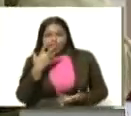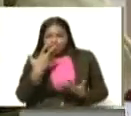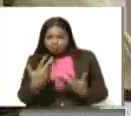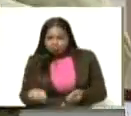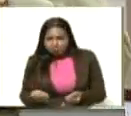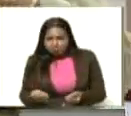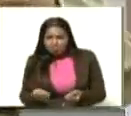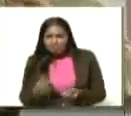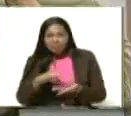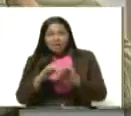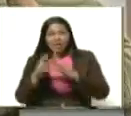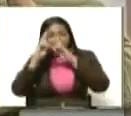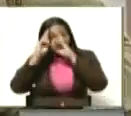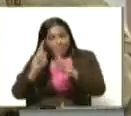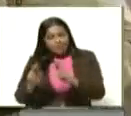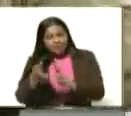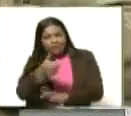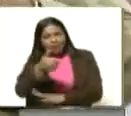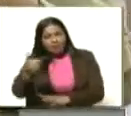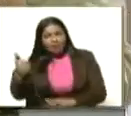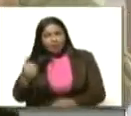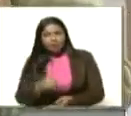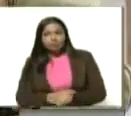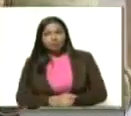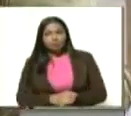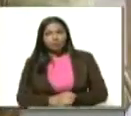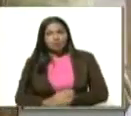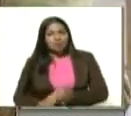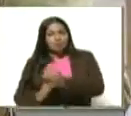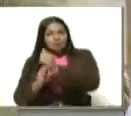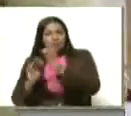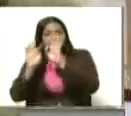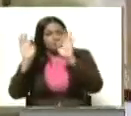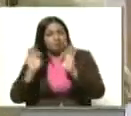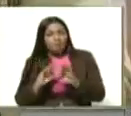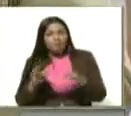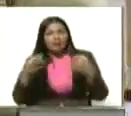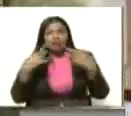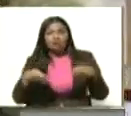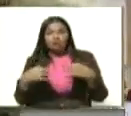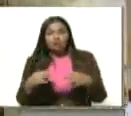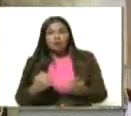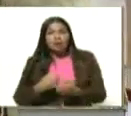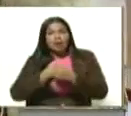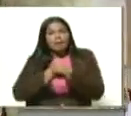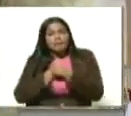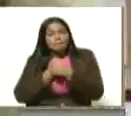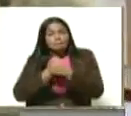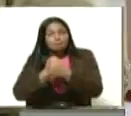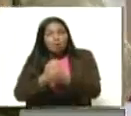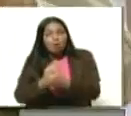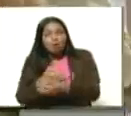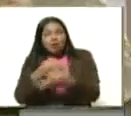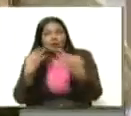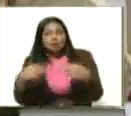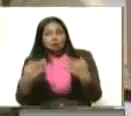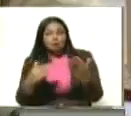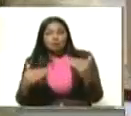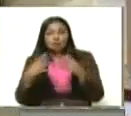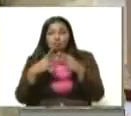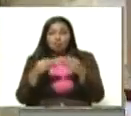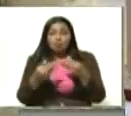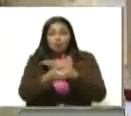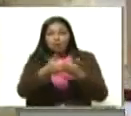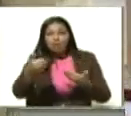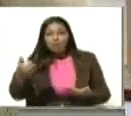es que respetarlos, conducirlo de manera natural, que el amor es natural, que el amor está en todas y